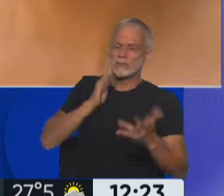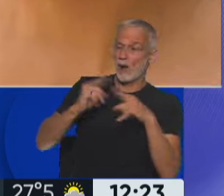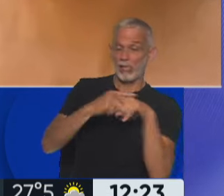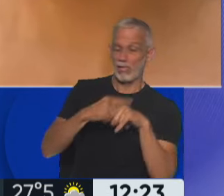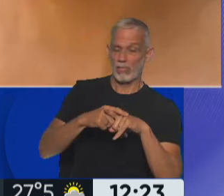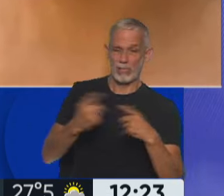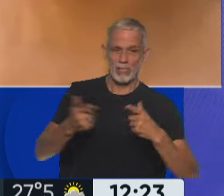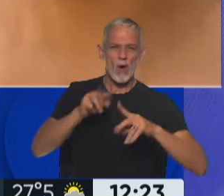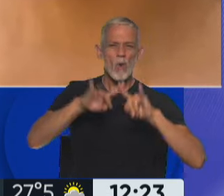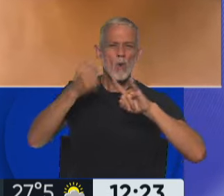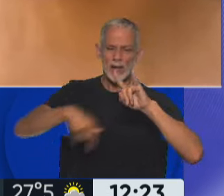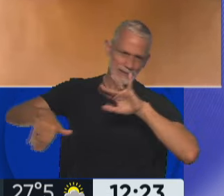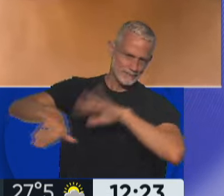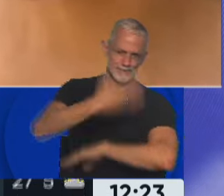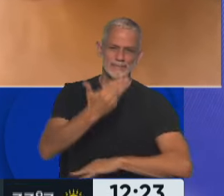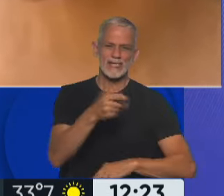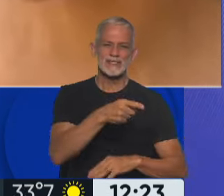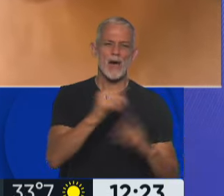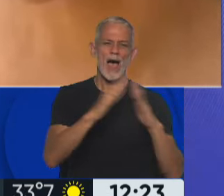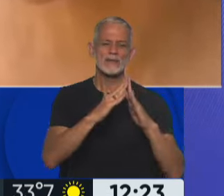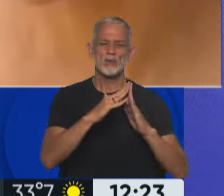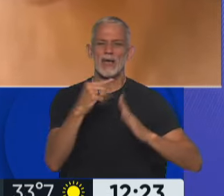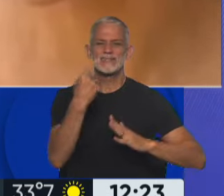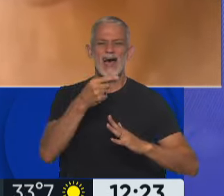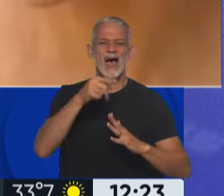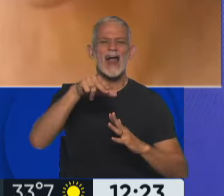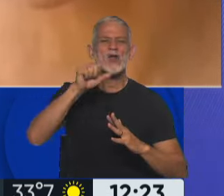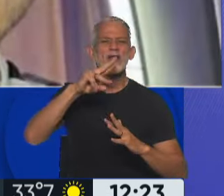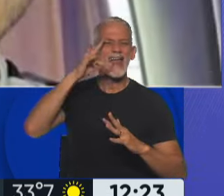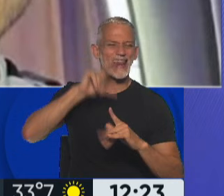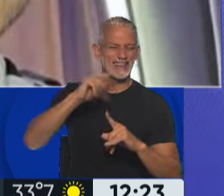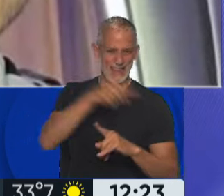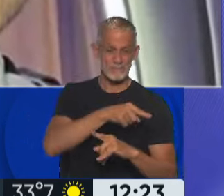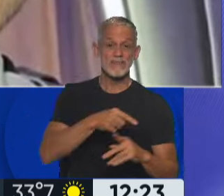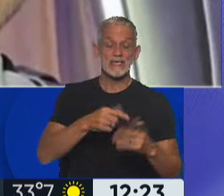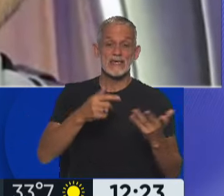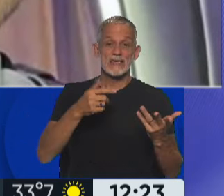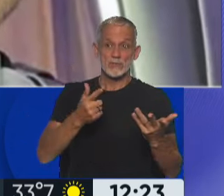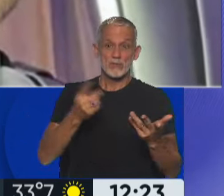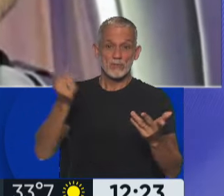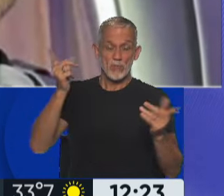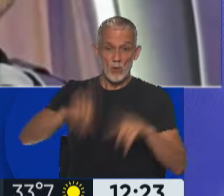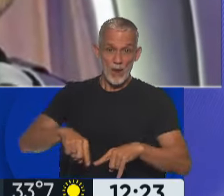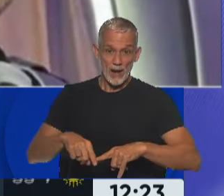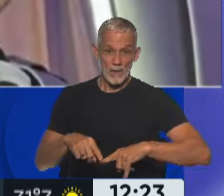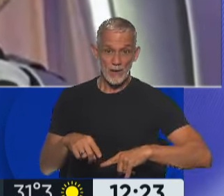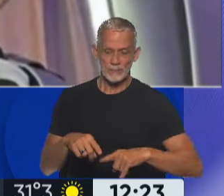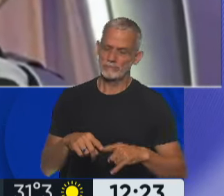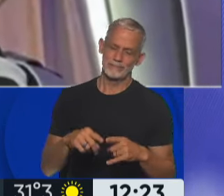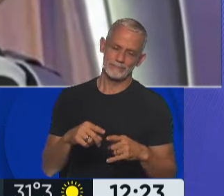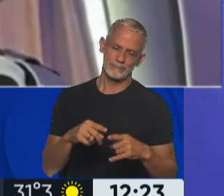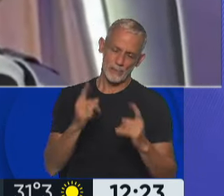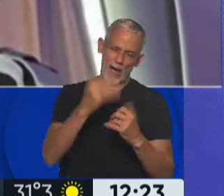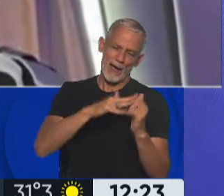wanara se va para su casa en nordelta vuelve problema de ocación lo tien no No